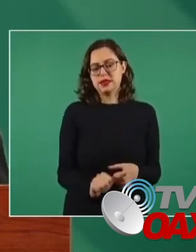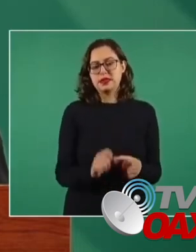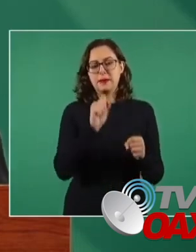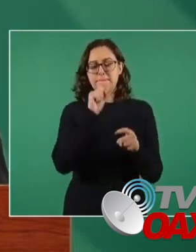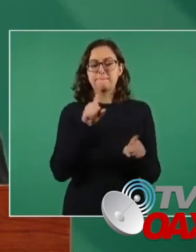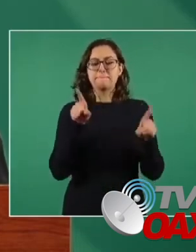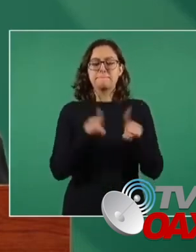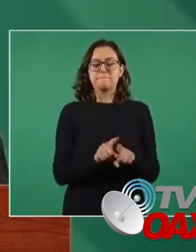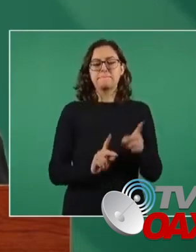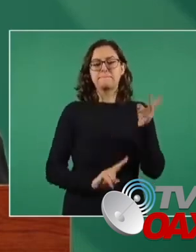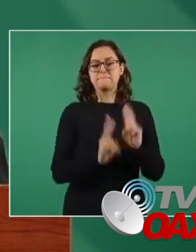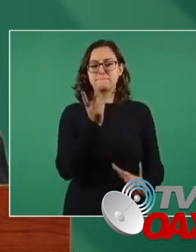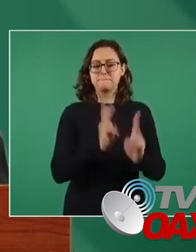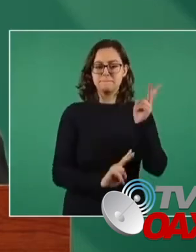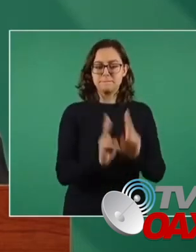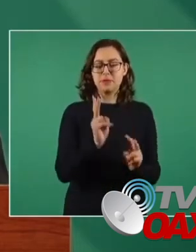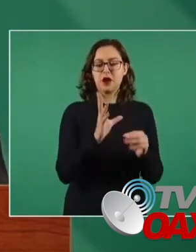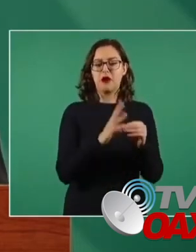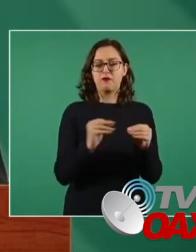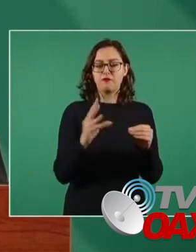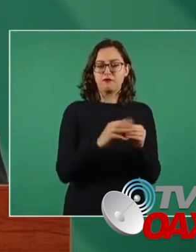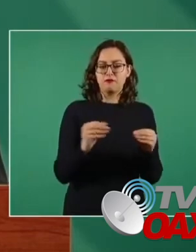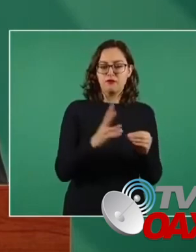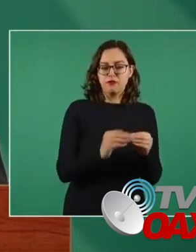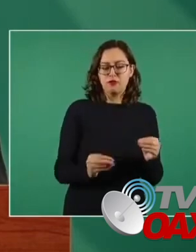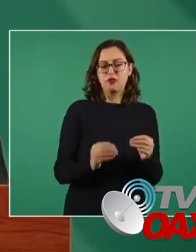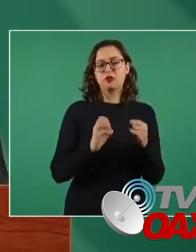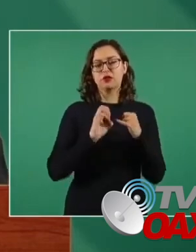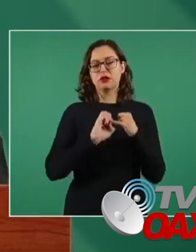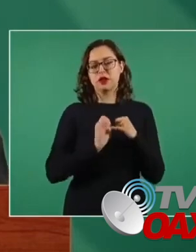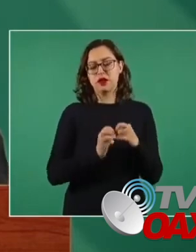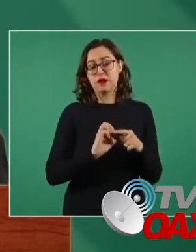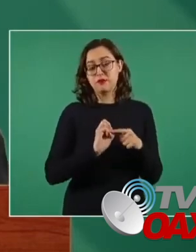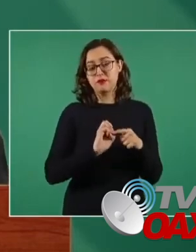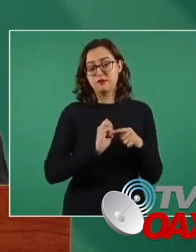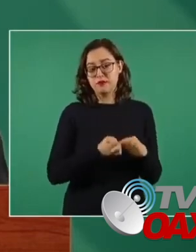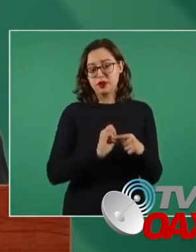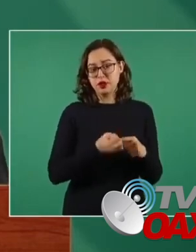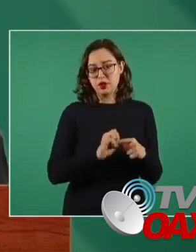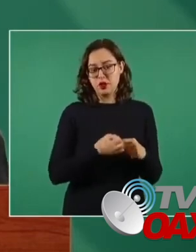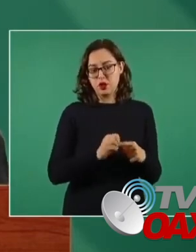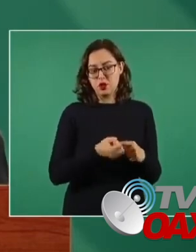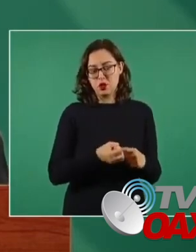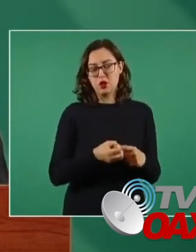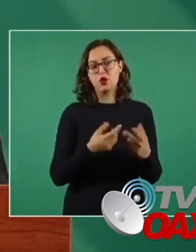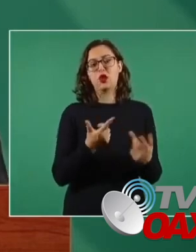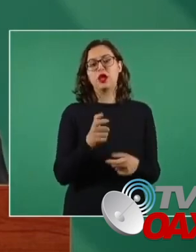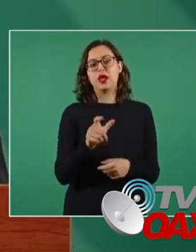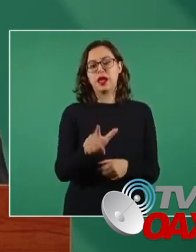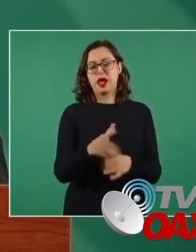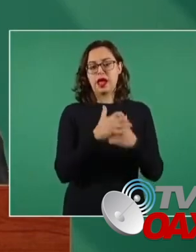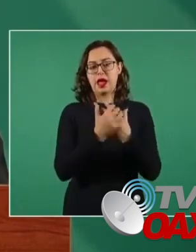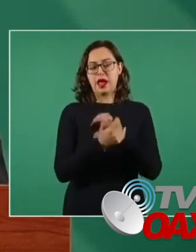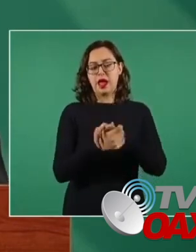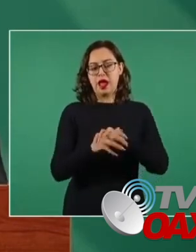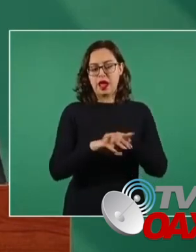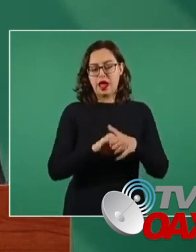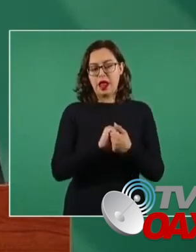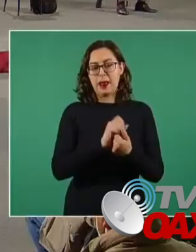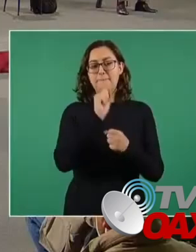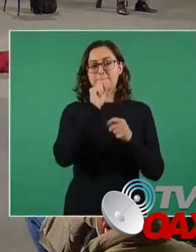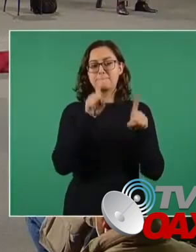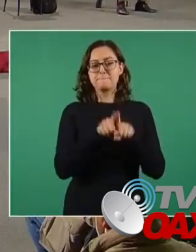ensalada campesina, frutas en almíbar, frijoles refritos y frijoles enteros, gel antibacterial y bolsas